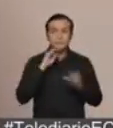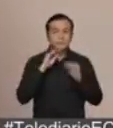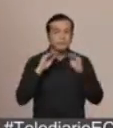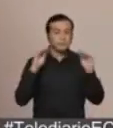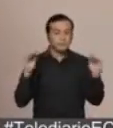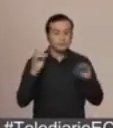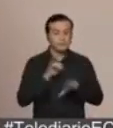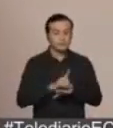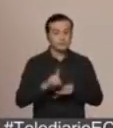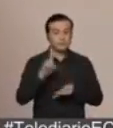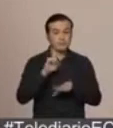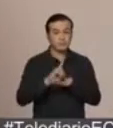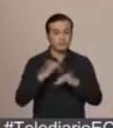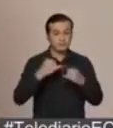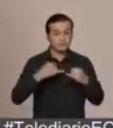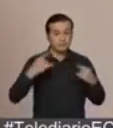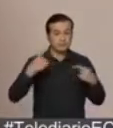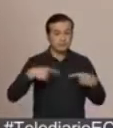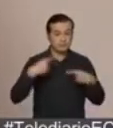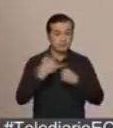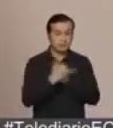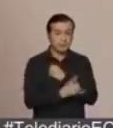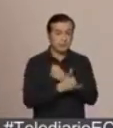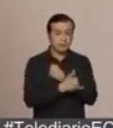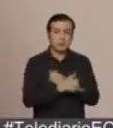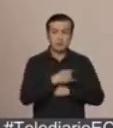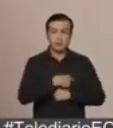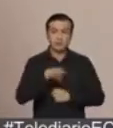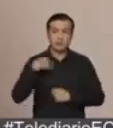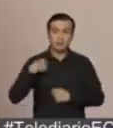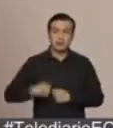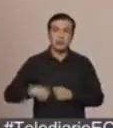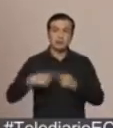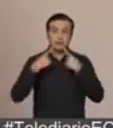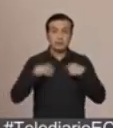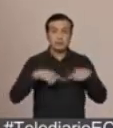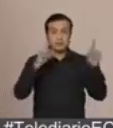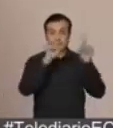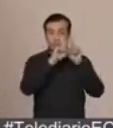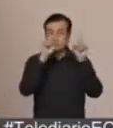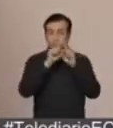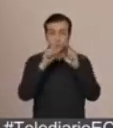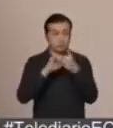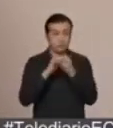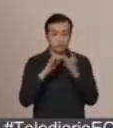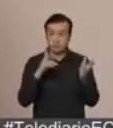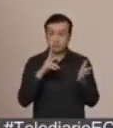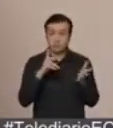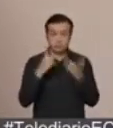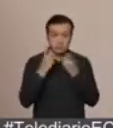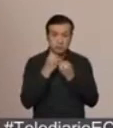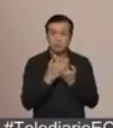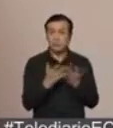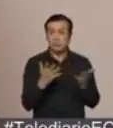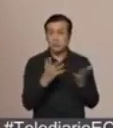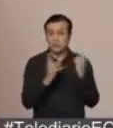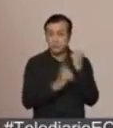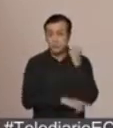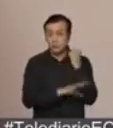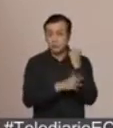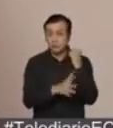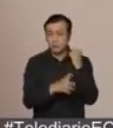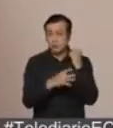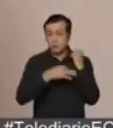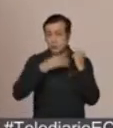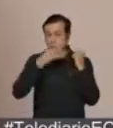la Dirección de Aduanas China de que nos ratifique que el resto de empresas no tienen ninguna sanción y no deberían tenerlo porque la notificación oficial